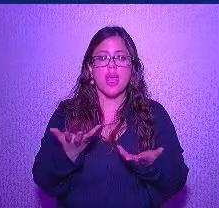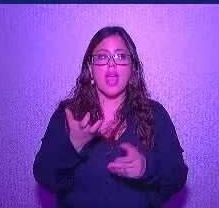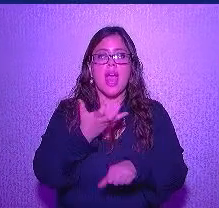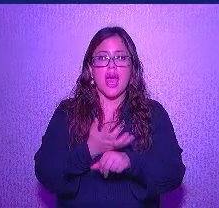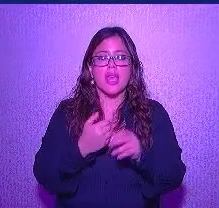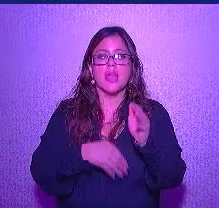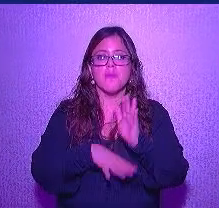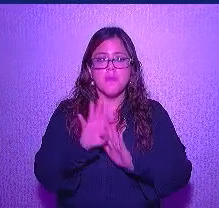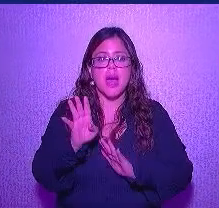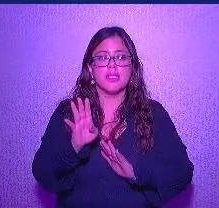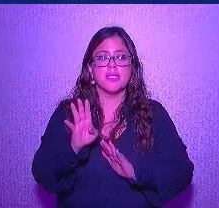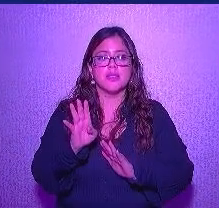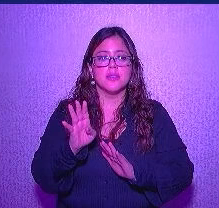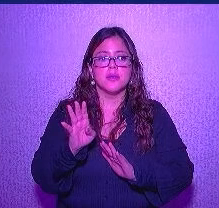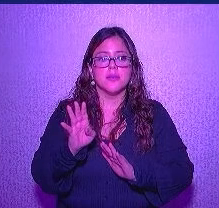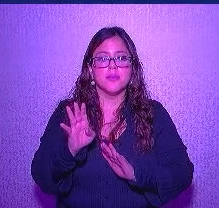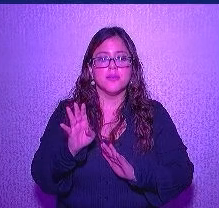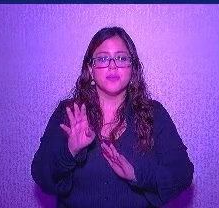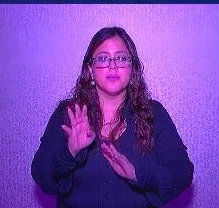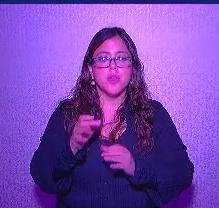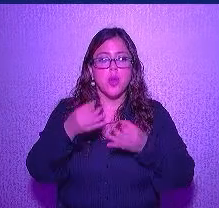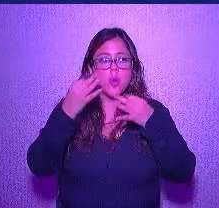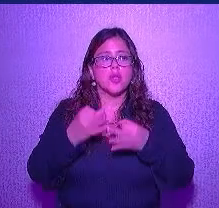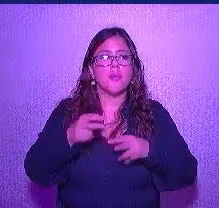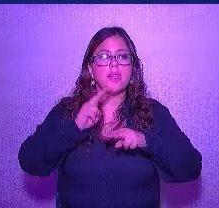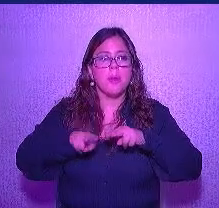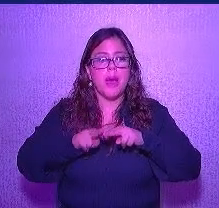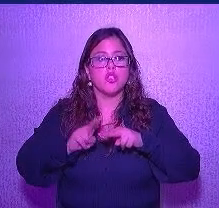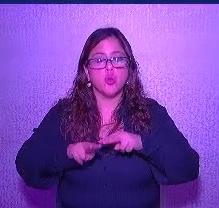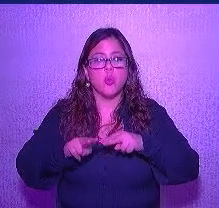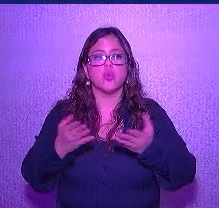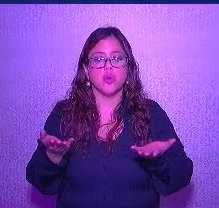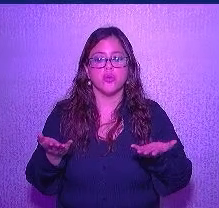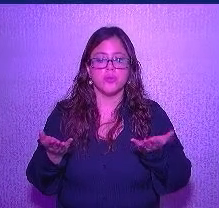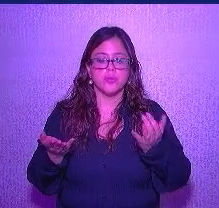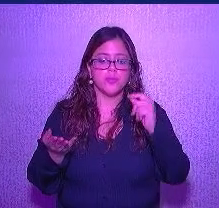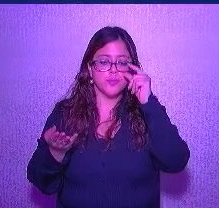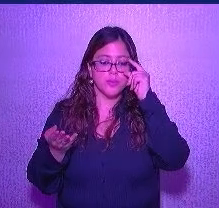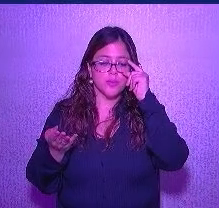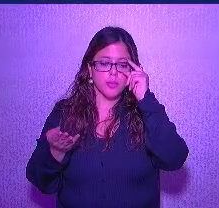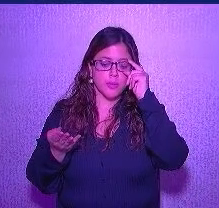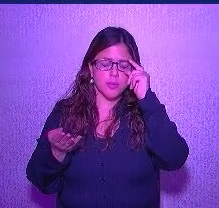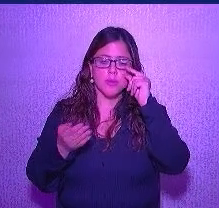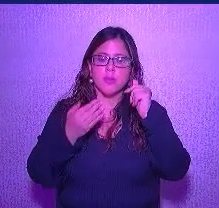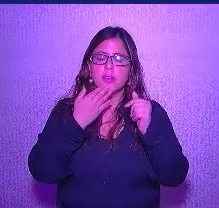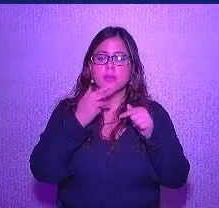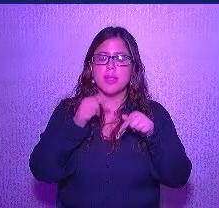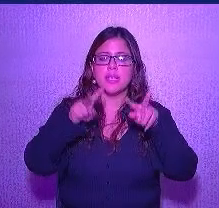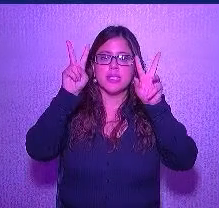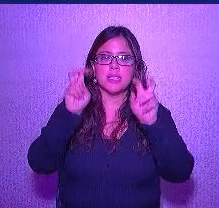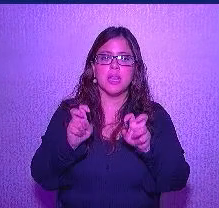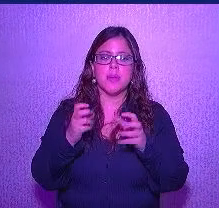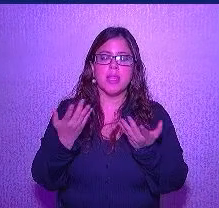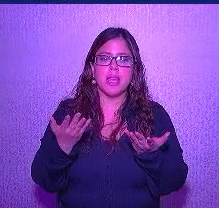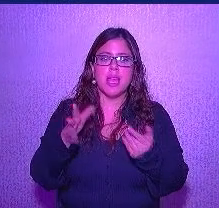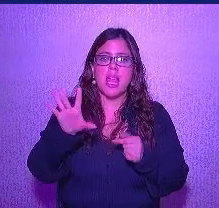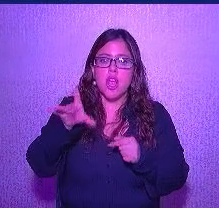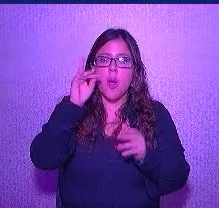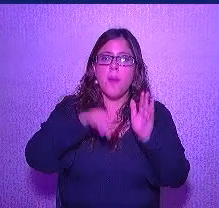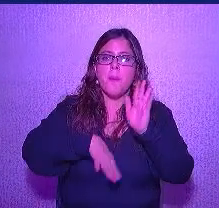vulnerabilidades porque estamos en el camino de esa solución y ese tema de encontrar más